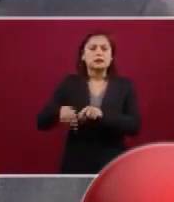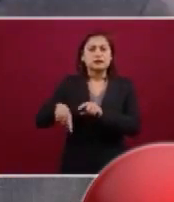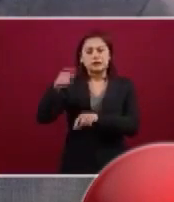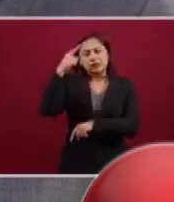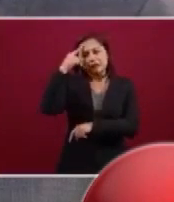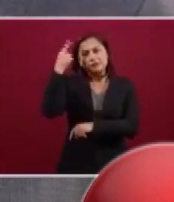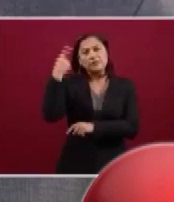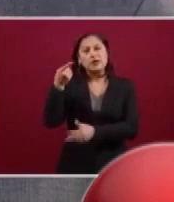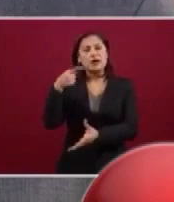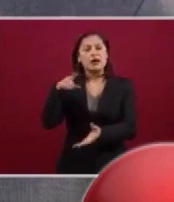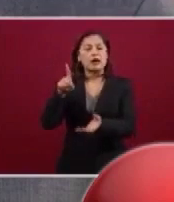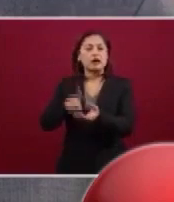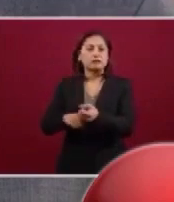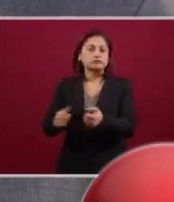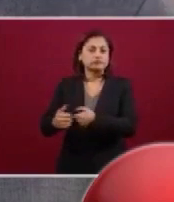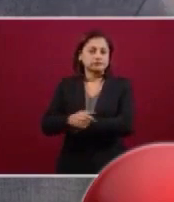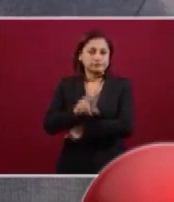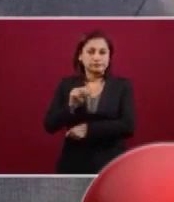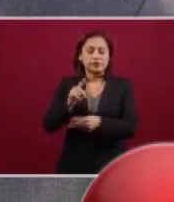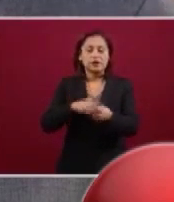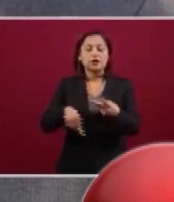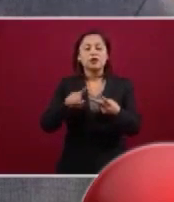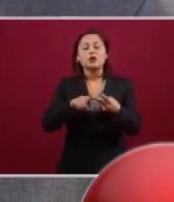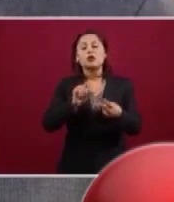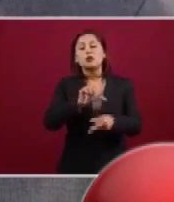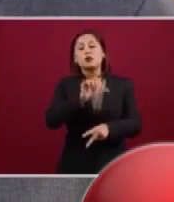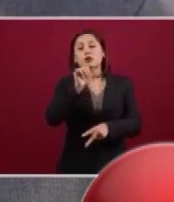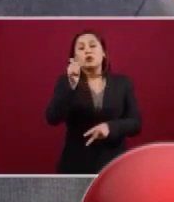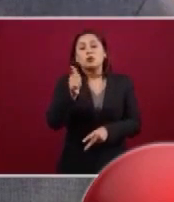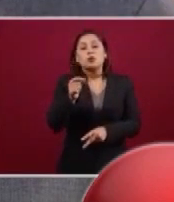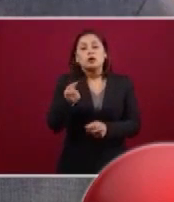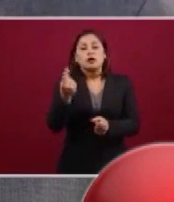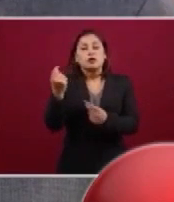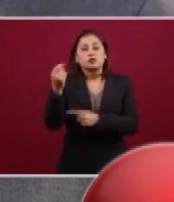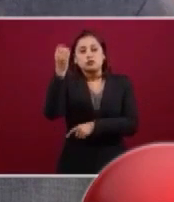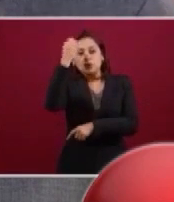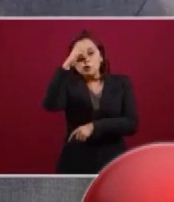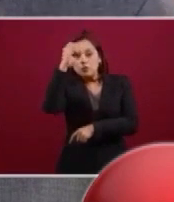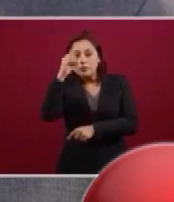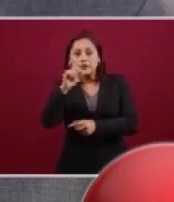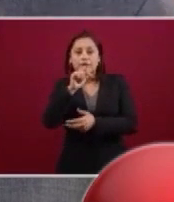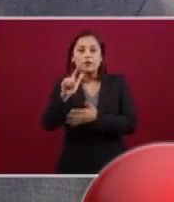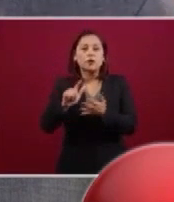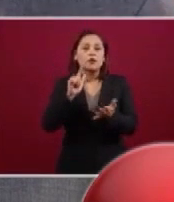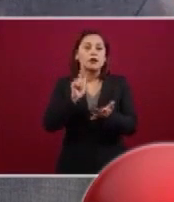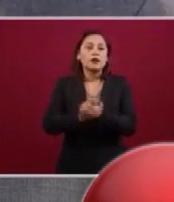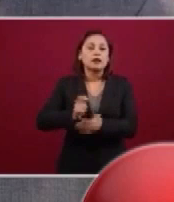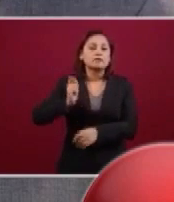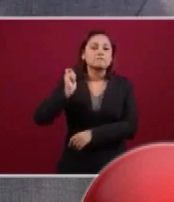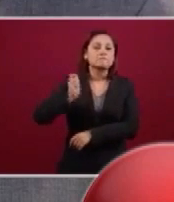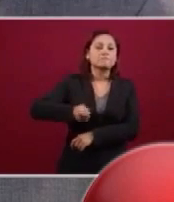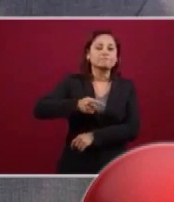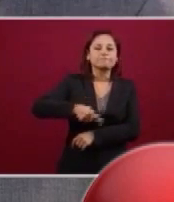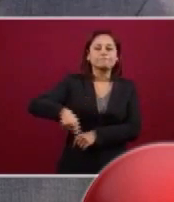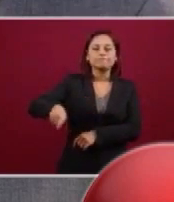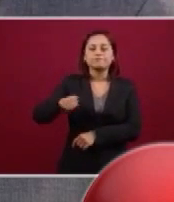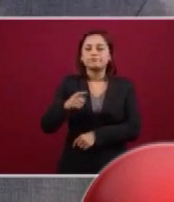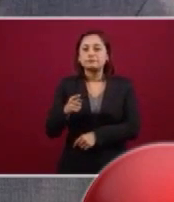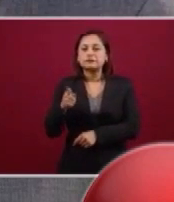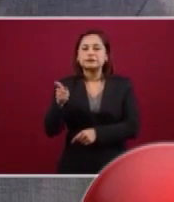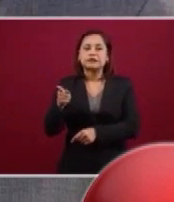obras. Por otro lado, también hay quienes la ven como la ley Garrote, que va a impedir manifestaciones y demás, porque, por